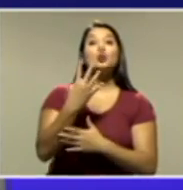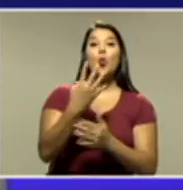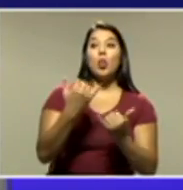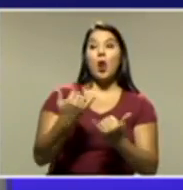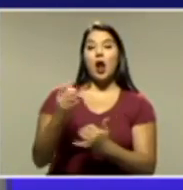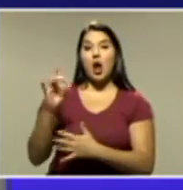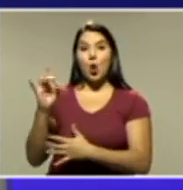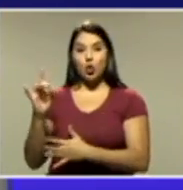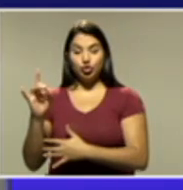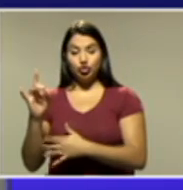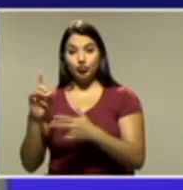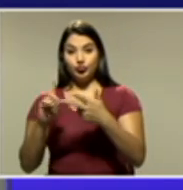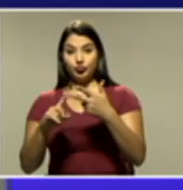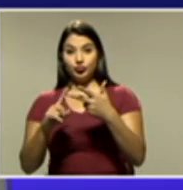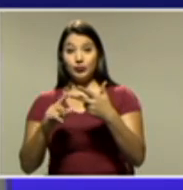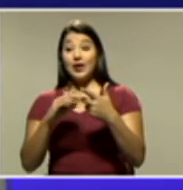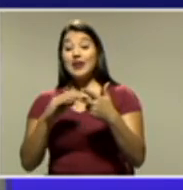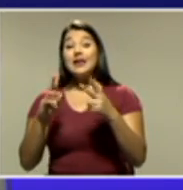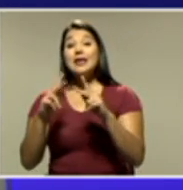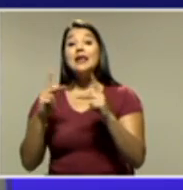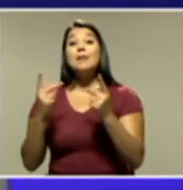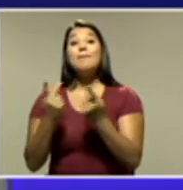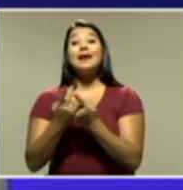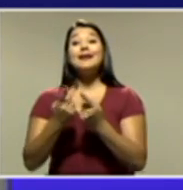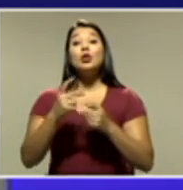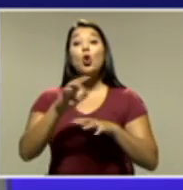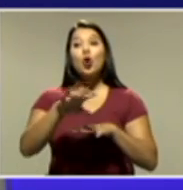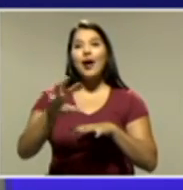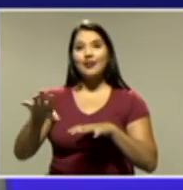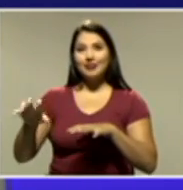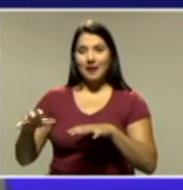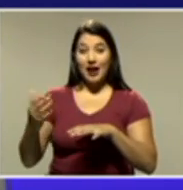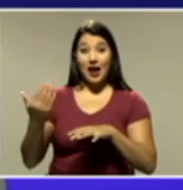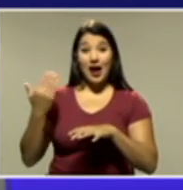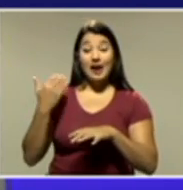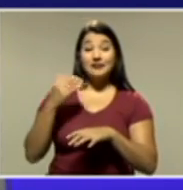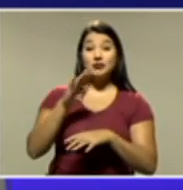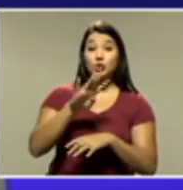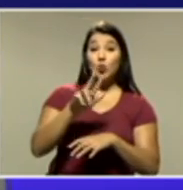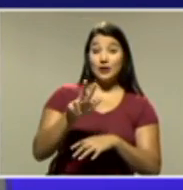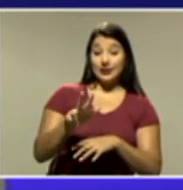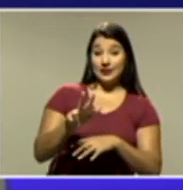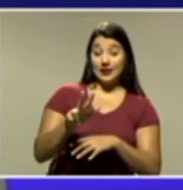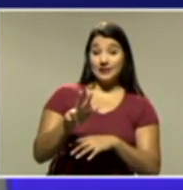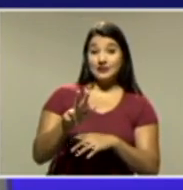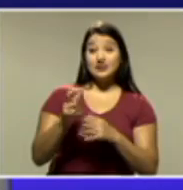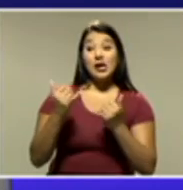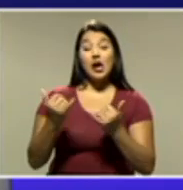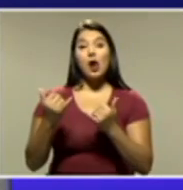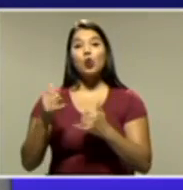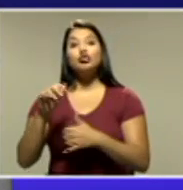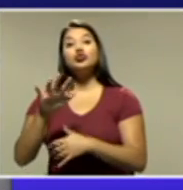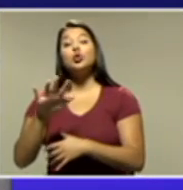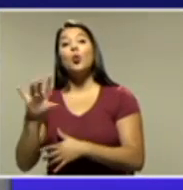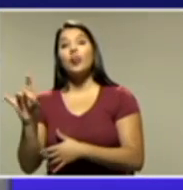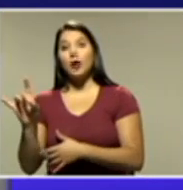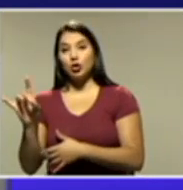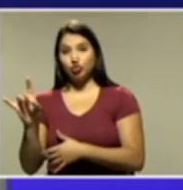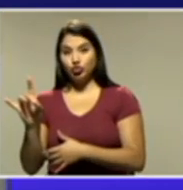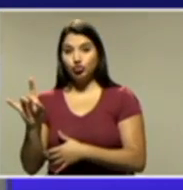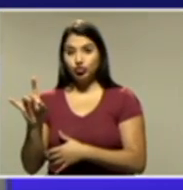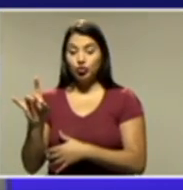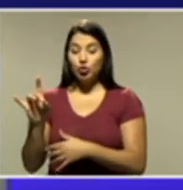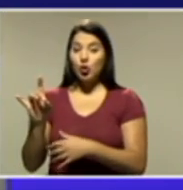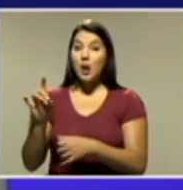compitiendo. Y en el caso de los partidos cantonales, de 43, actualmente hay 58